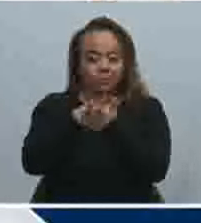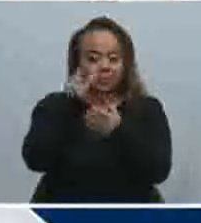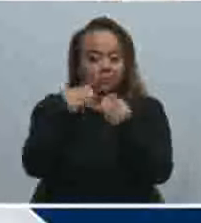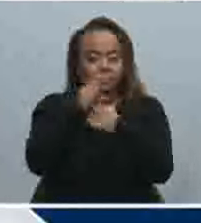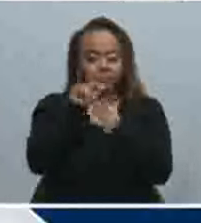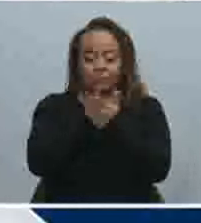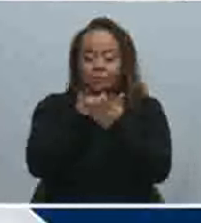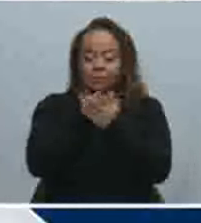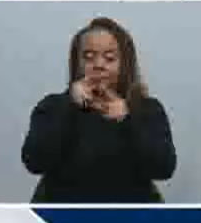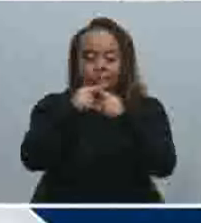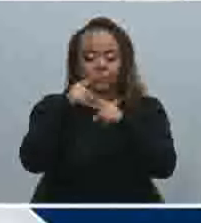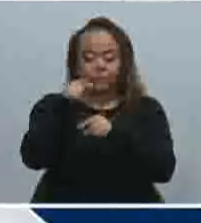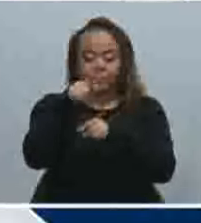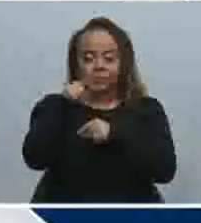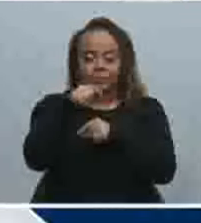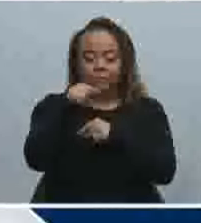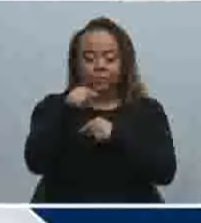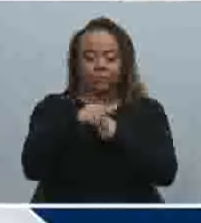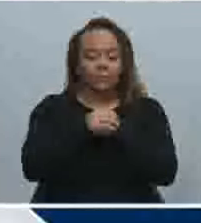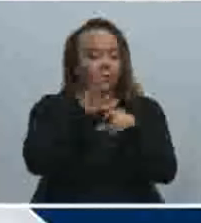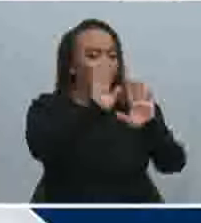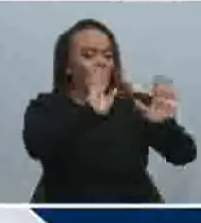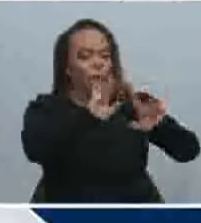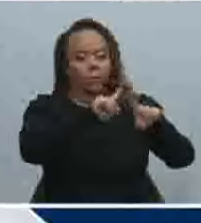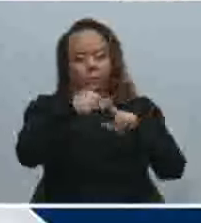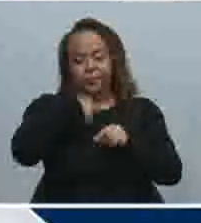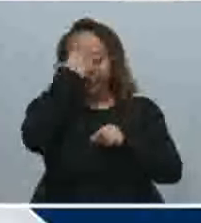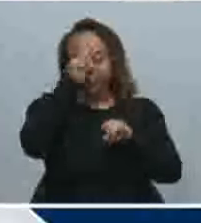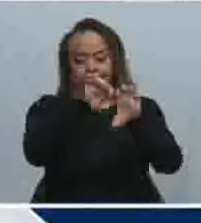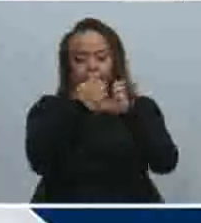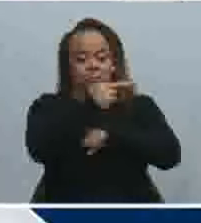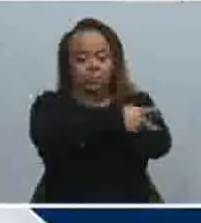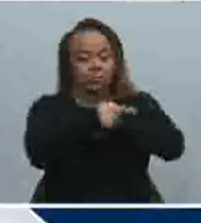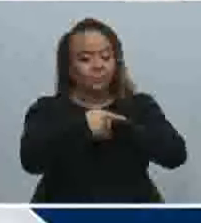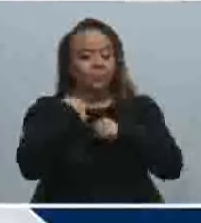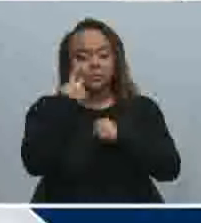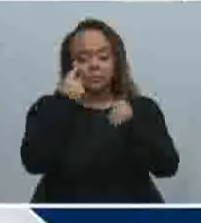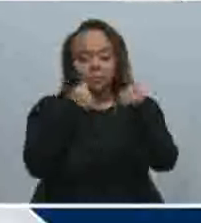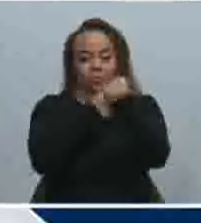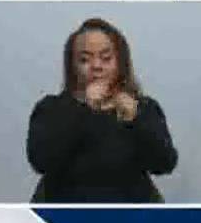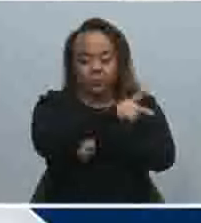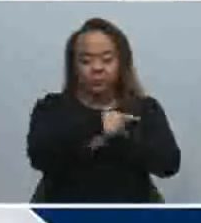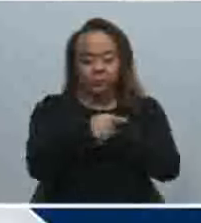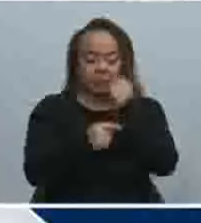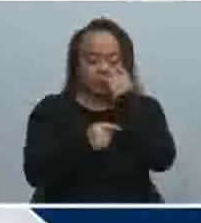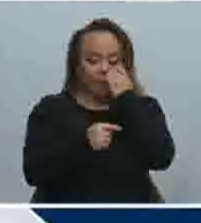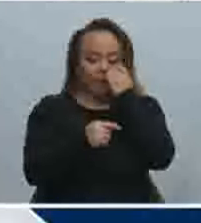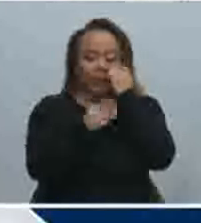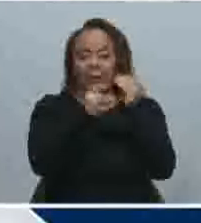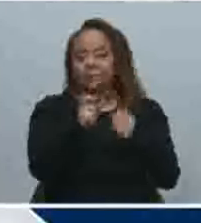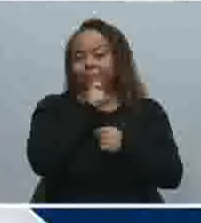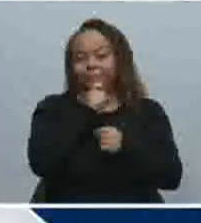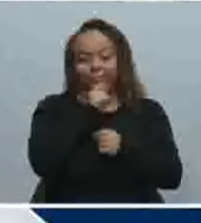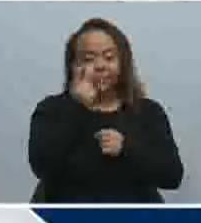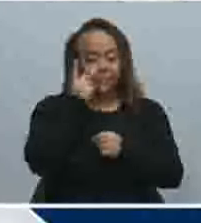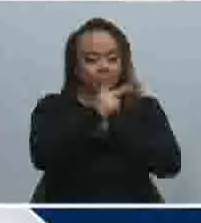asterisco los números pero pero yo yo veo la planilla de puntaarenas los refuerzos de puntaarenas y me cuesta ver a